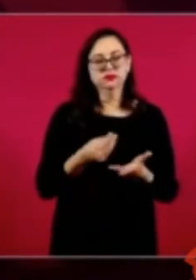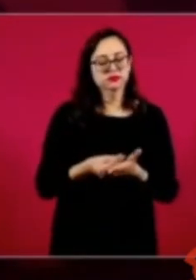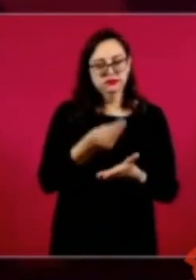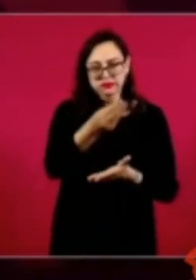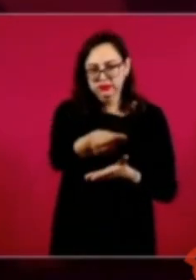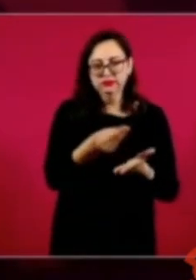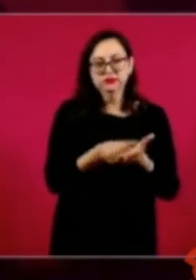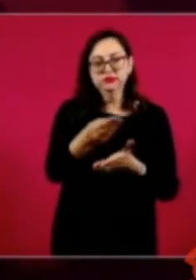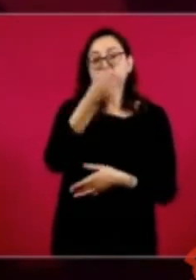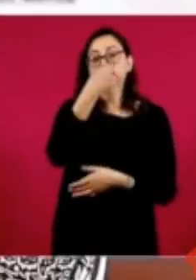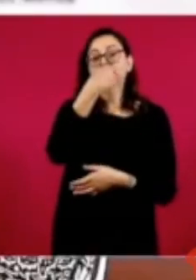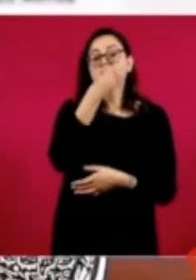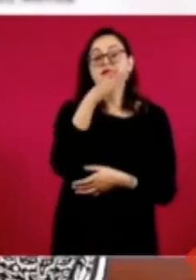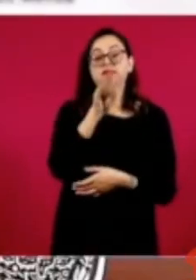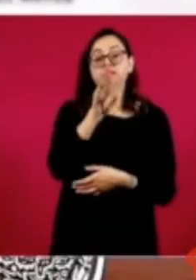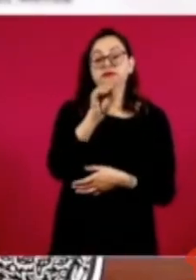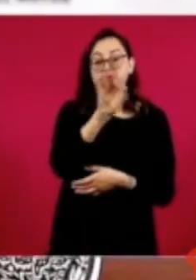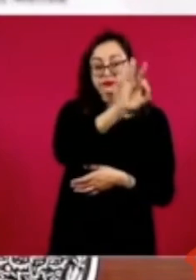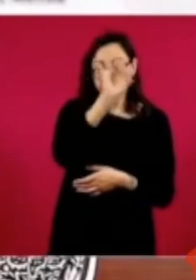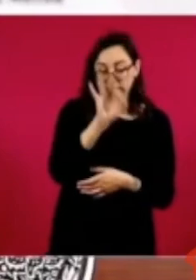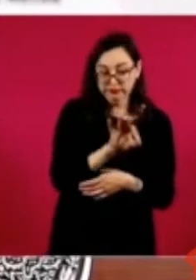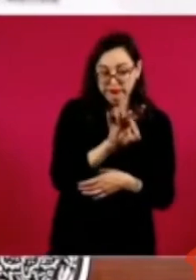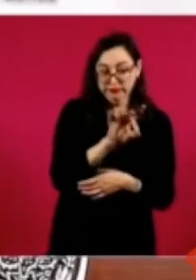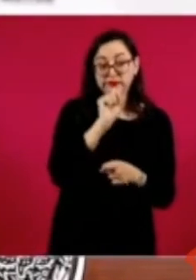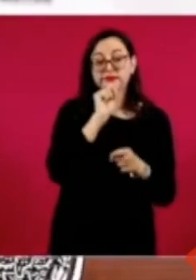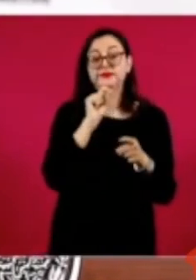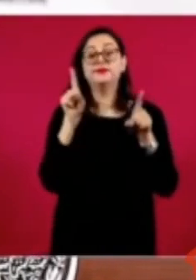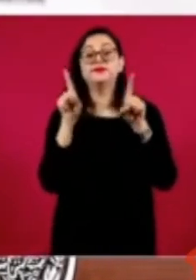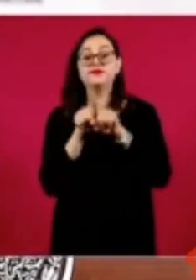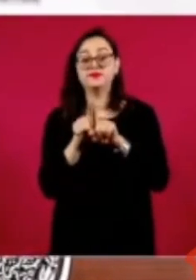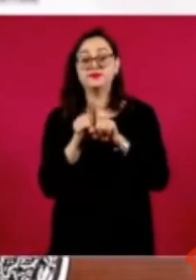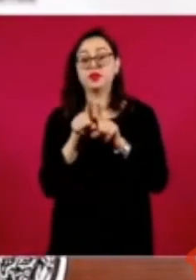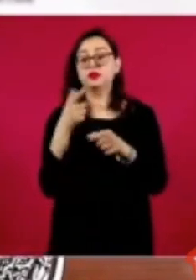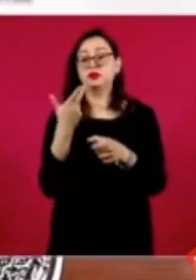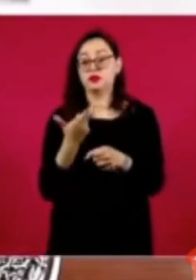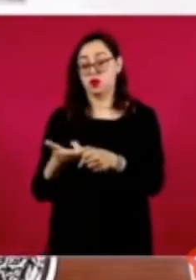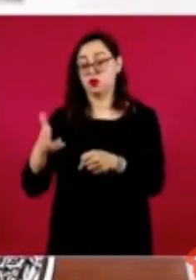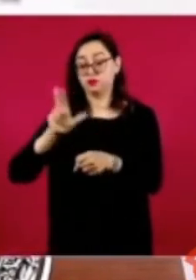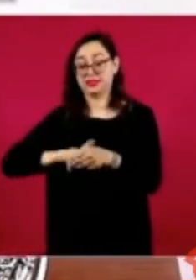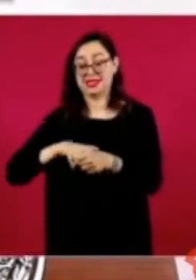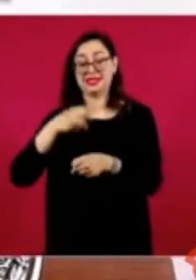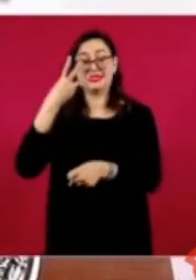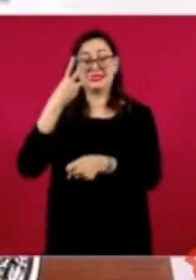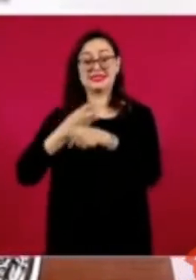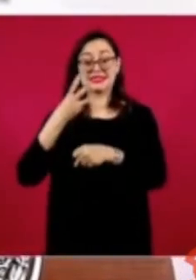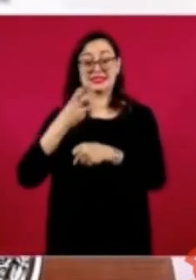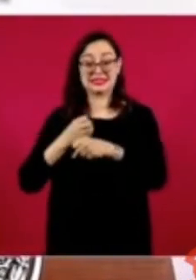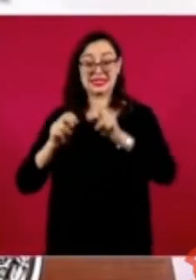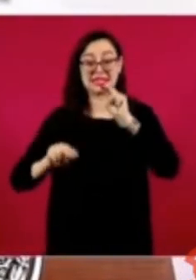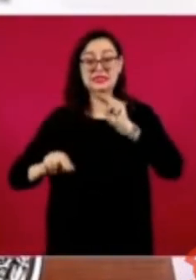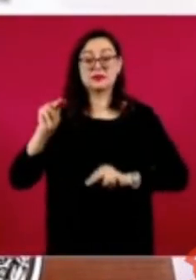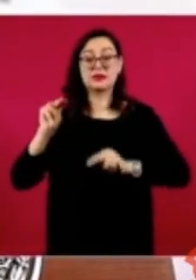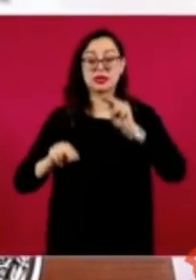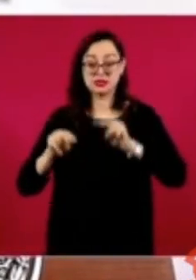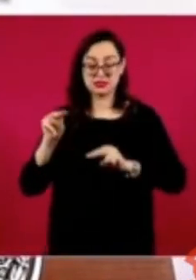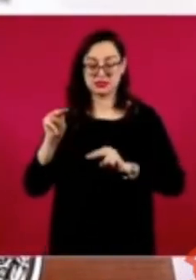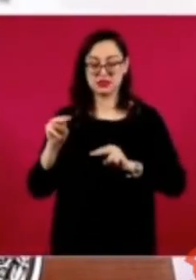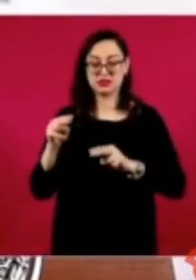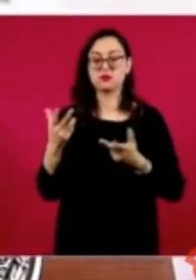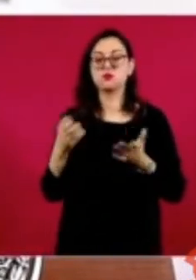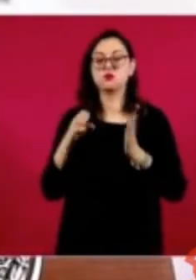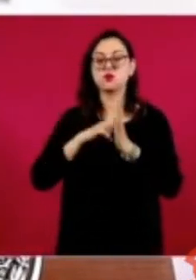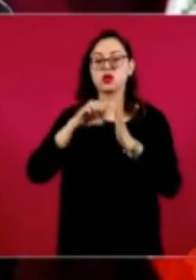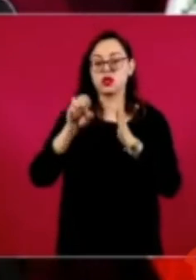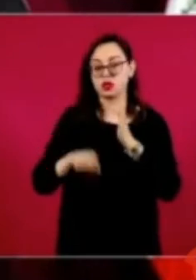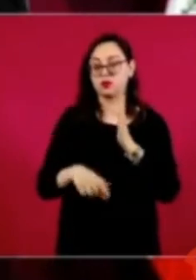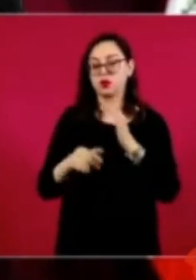Y se va a tener también hospitales de tercer nivel. Por ejemplo, los institutos nacionales de